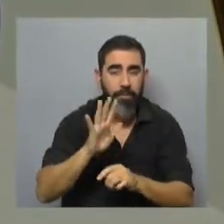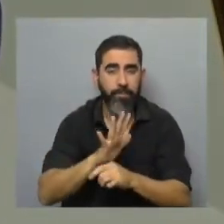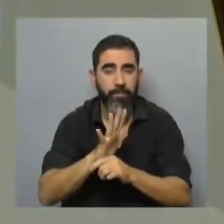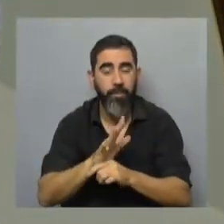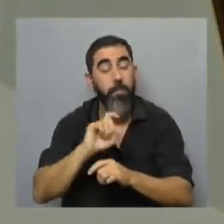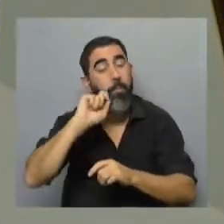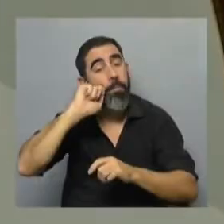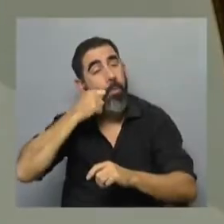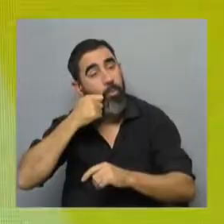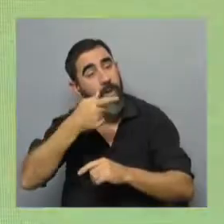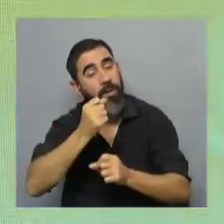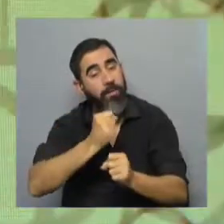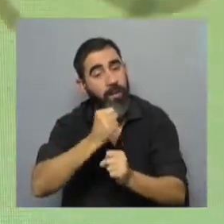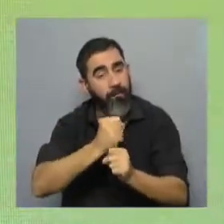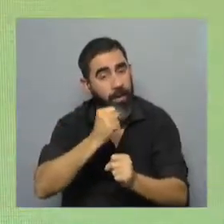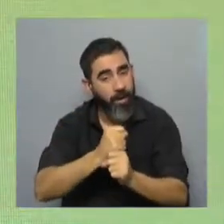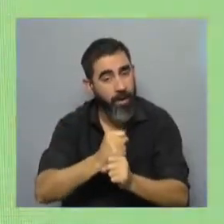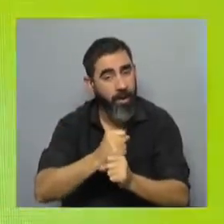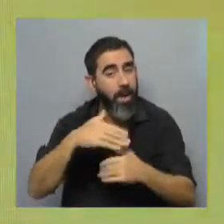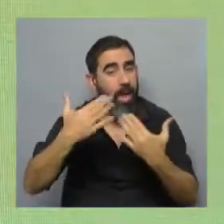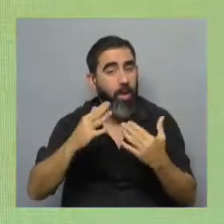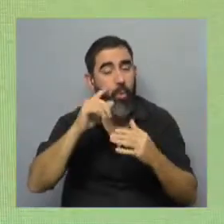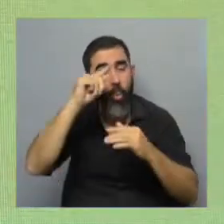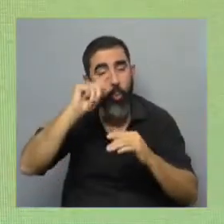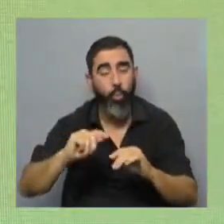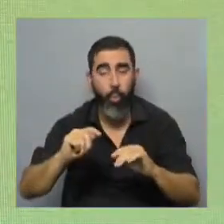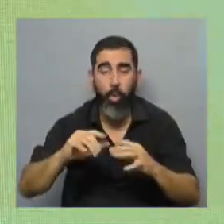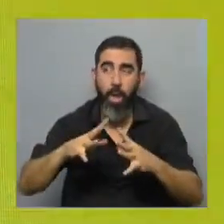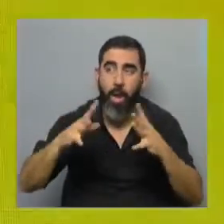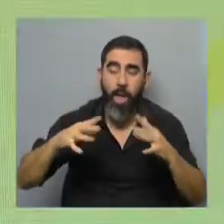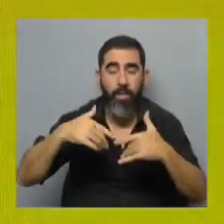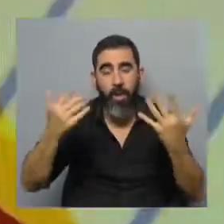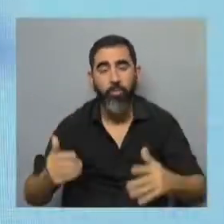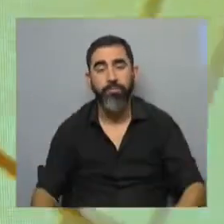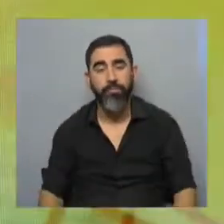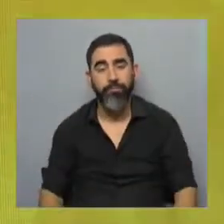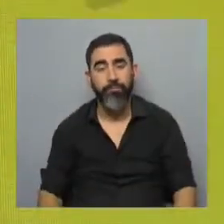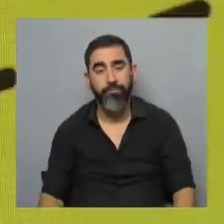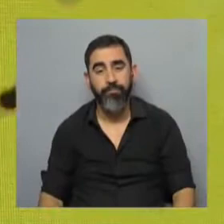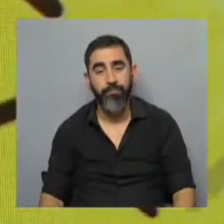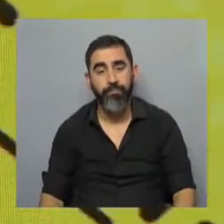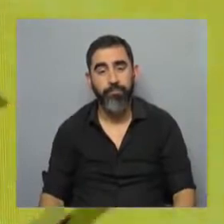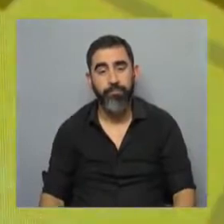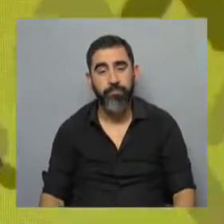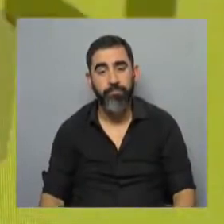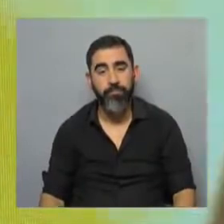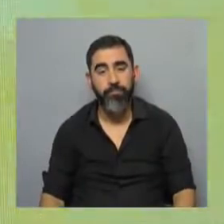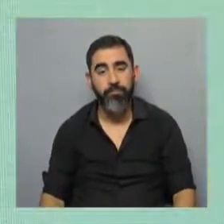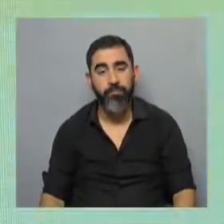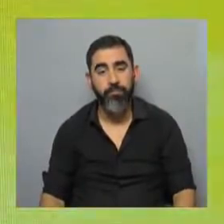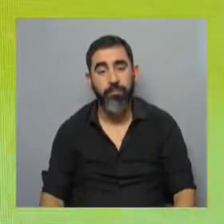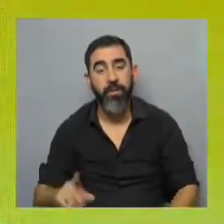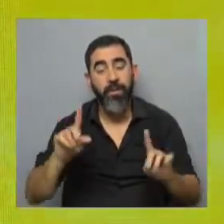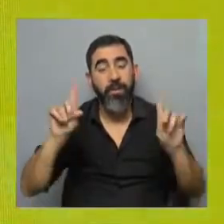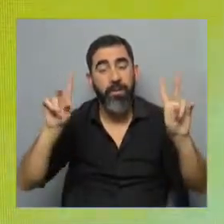mira, me gustaría trabajar una escultura de tal o cual especie? Sí, solamente, además de la escultura de